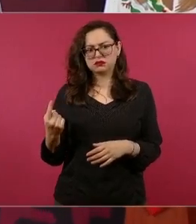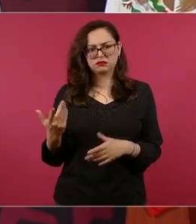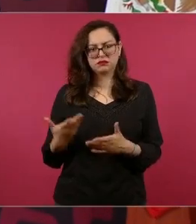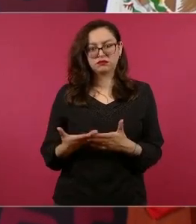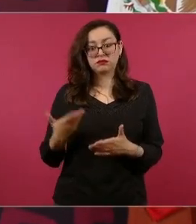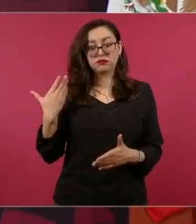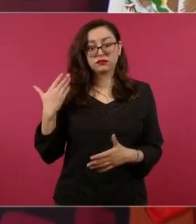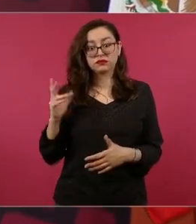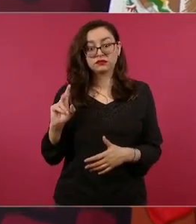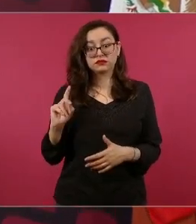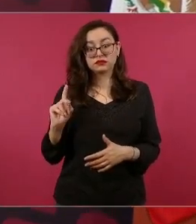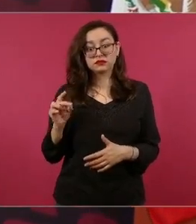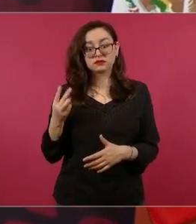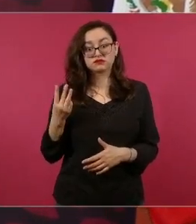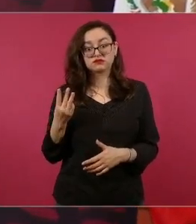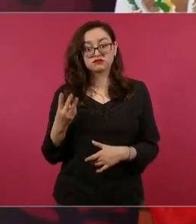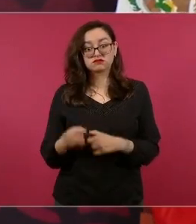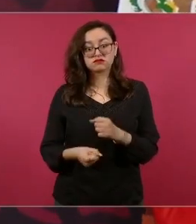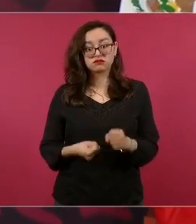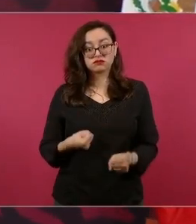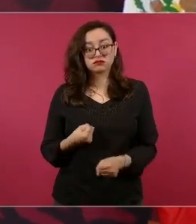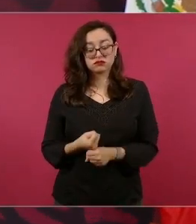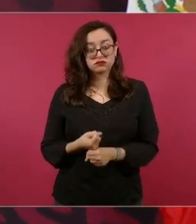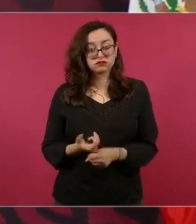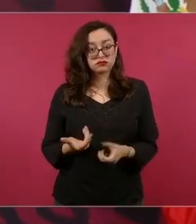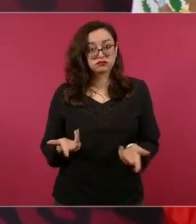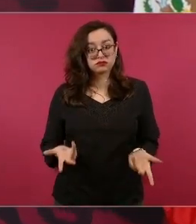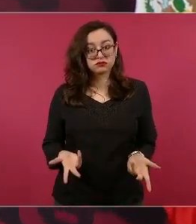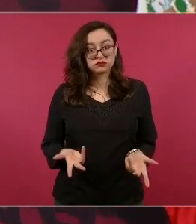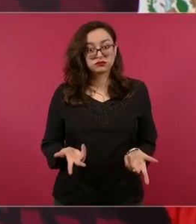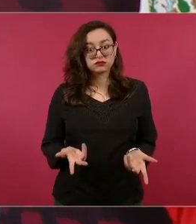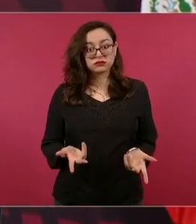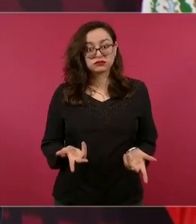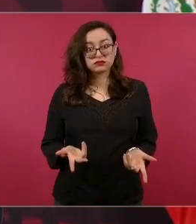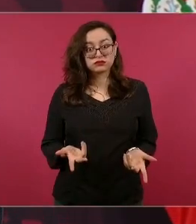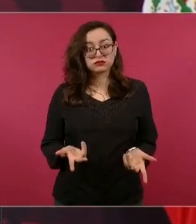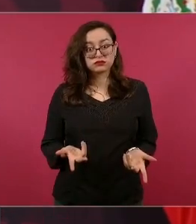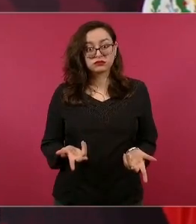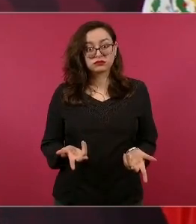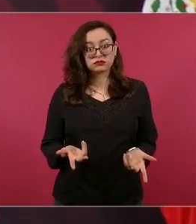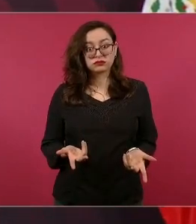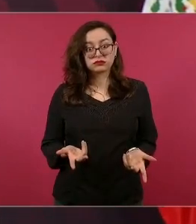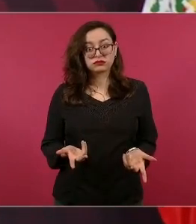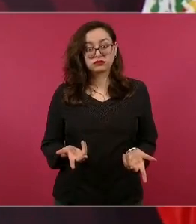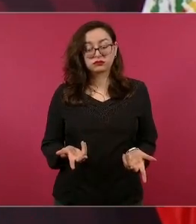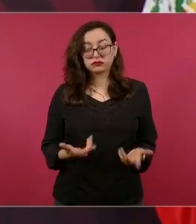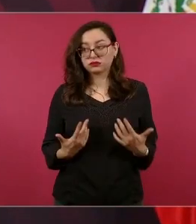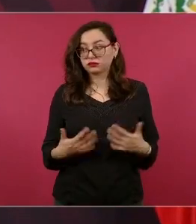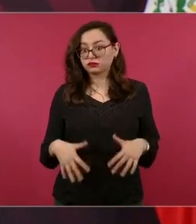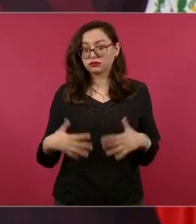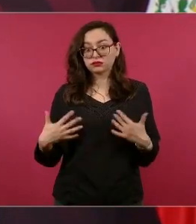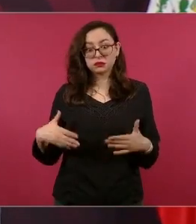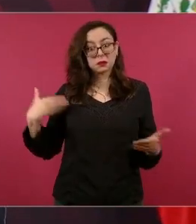33 años. Así como la foto que vimos de Claudia